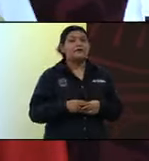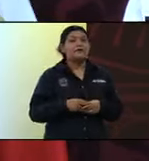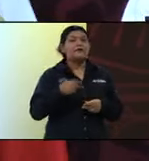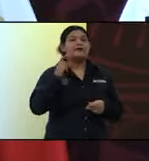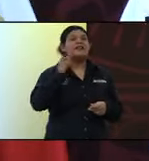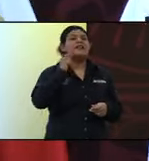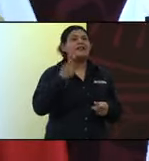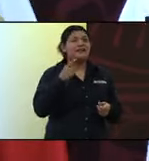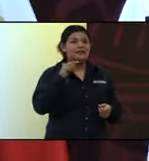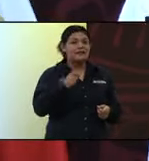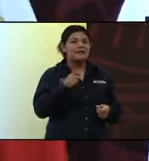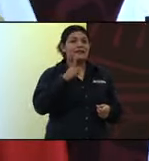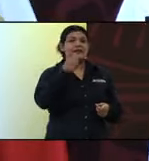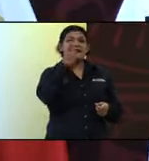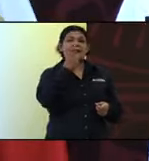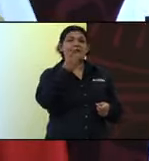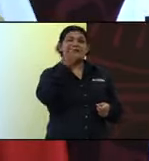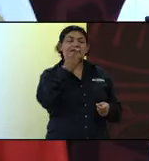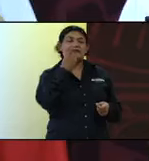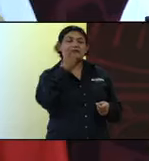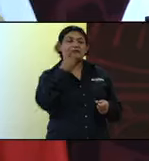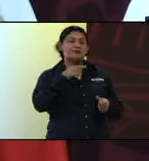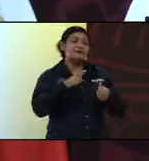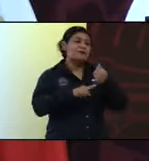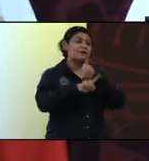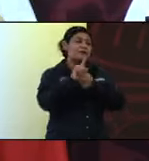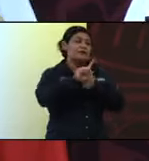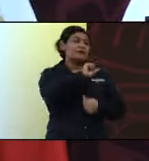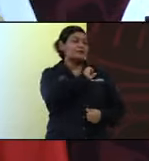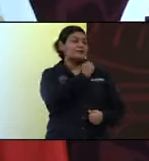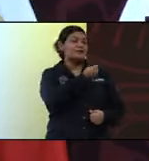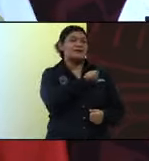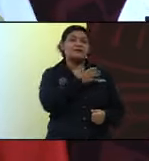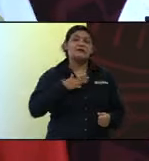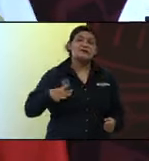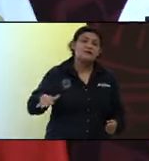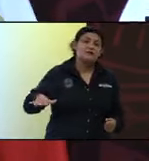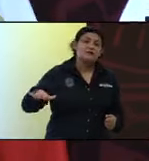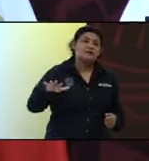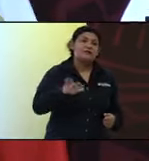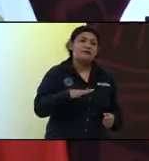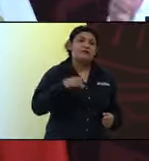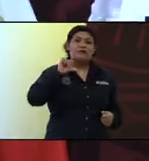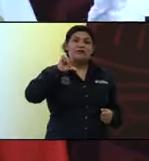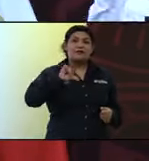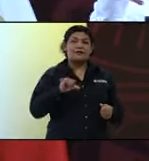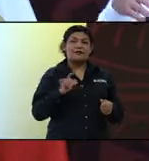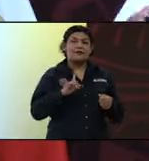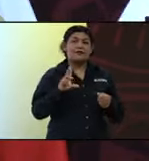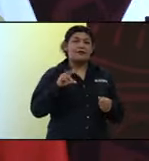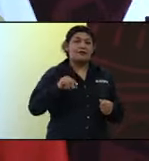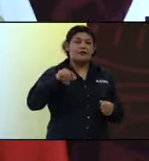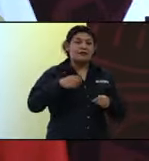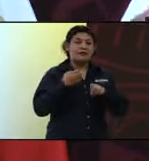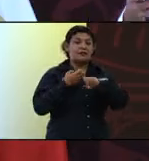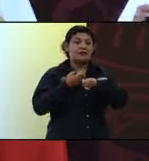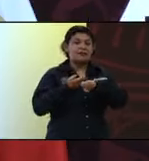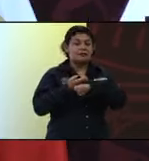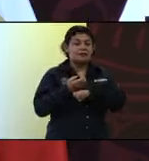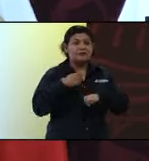fue precisamente la diabetes mellitus, que es un problema de salud pública, pues no nada más en nuestro estado. Ustedes